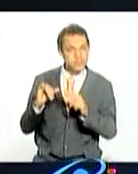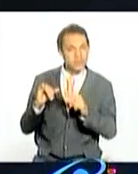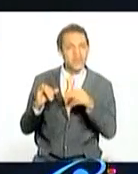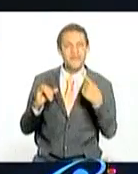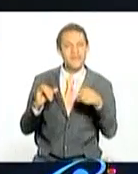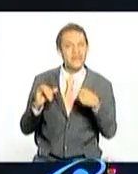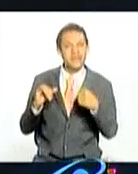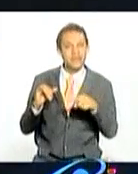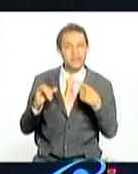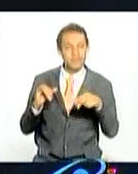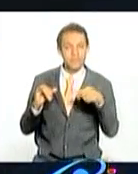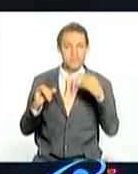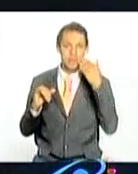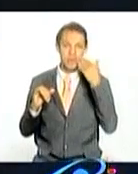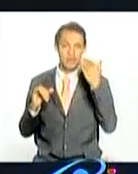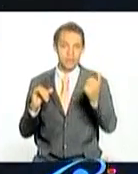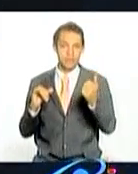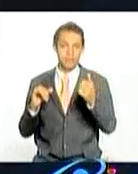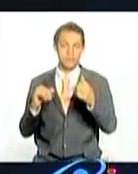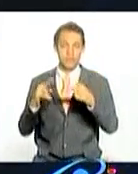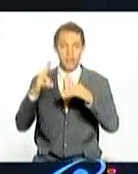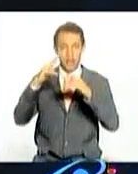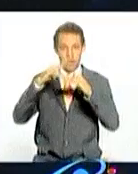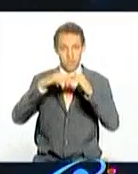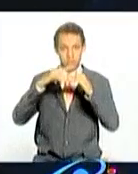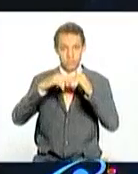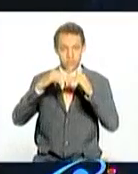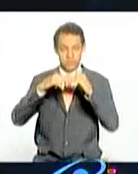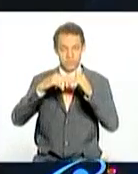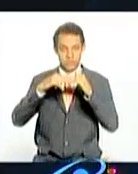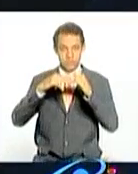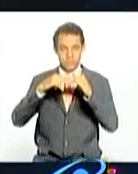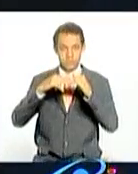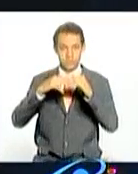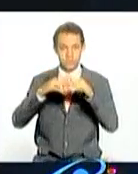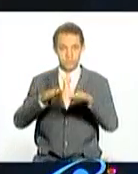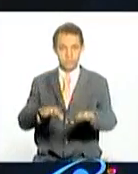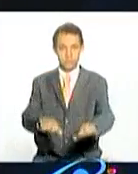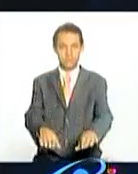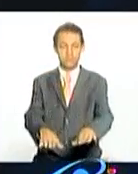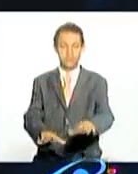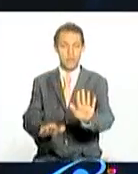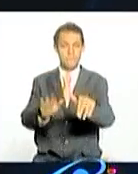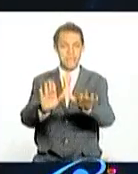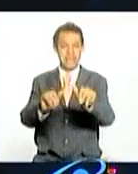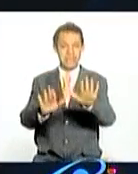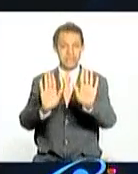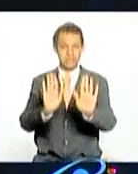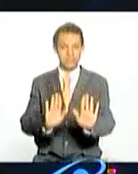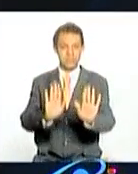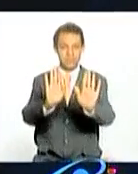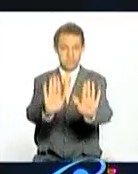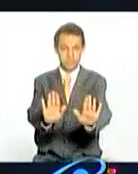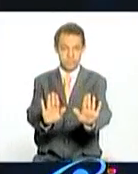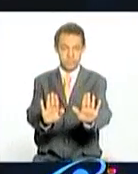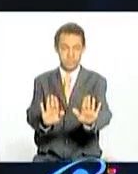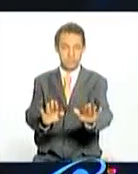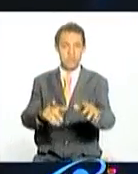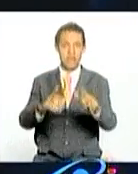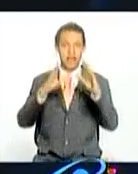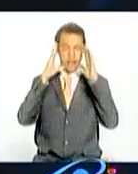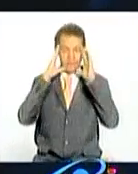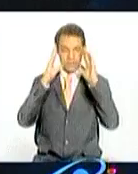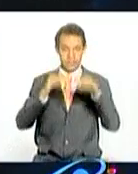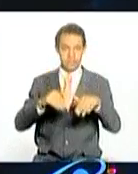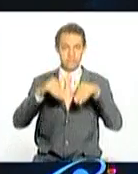es, ella está acostada con la cabeza acá y los pies a este lado, donde está la flecha, ¿sí? Es decir que el abdomen de